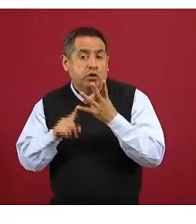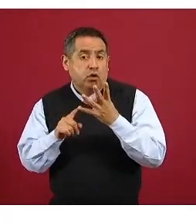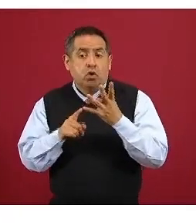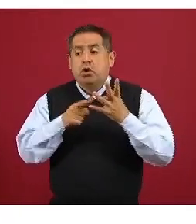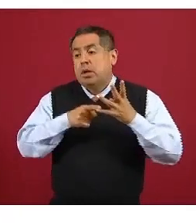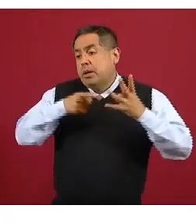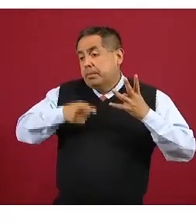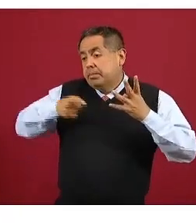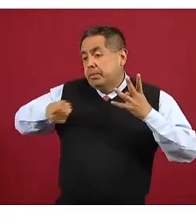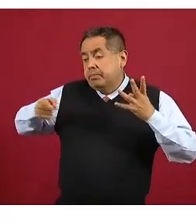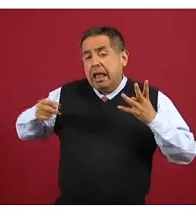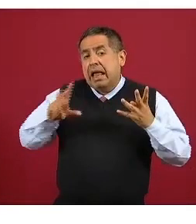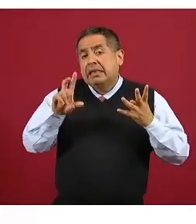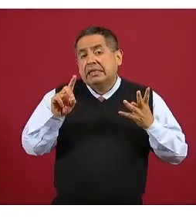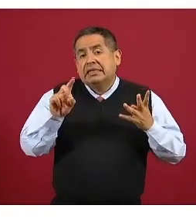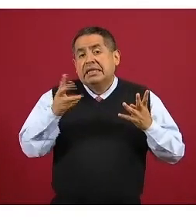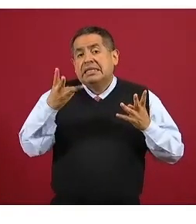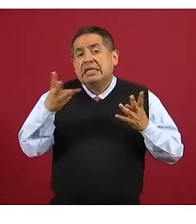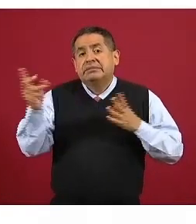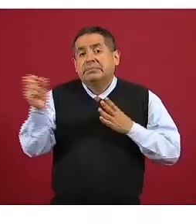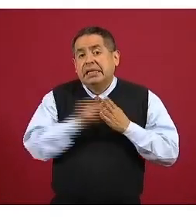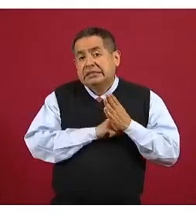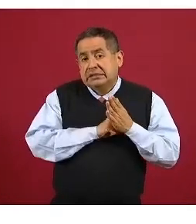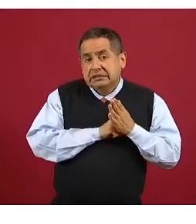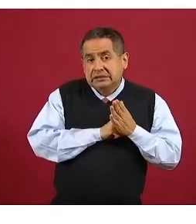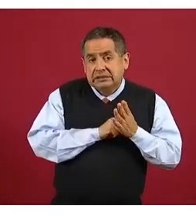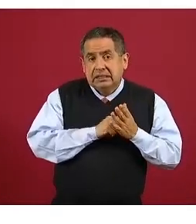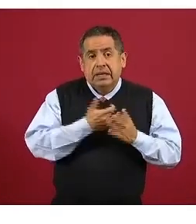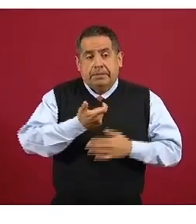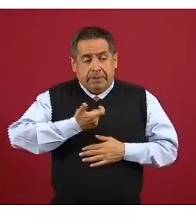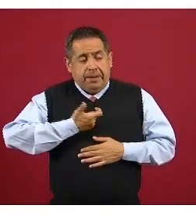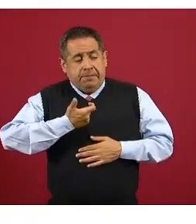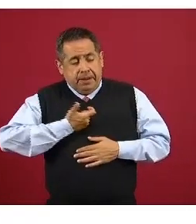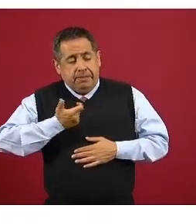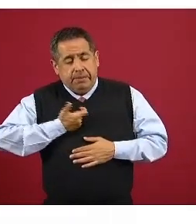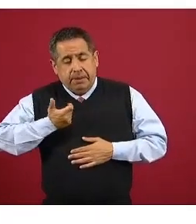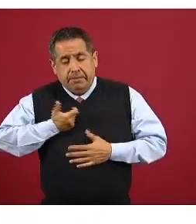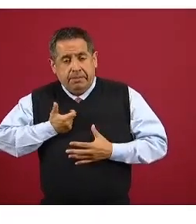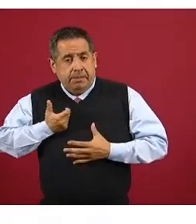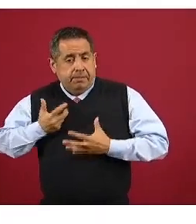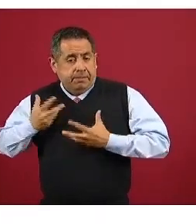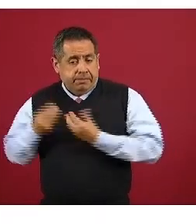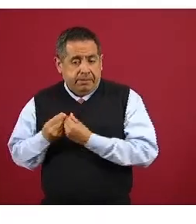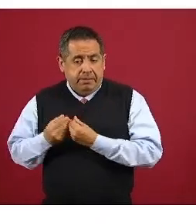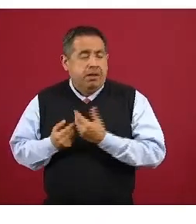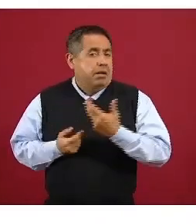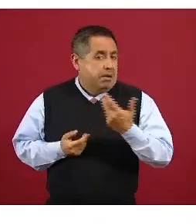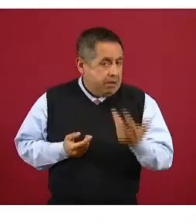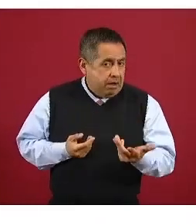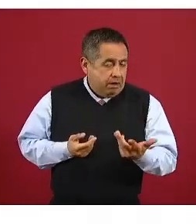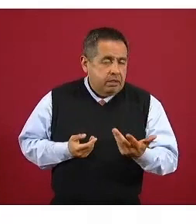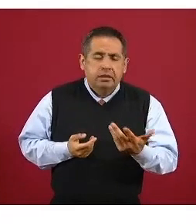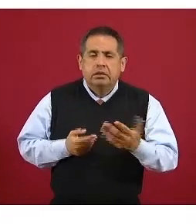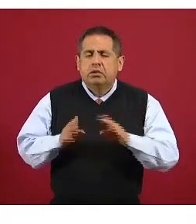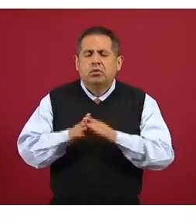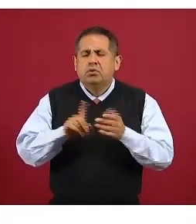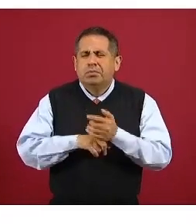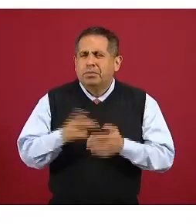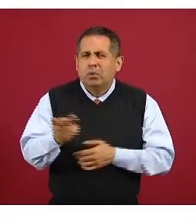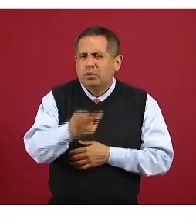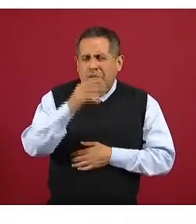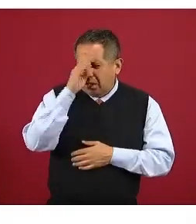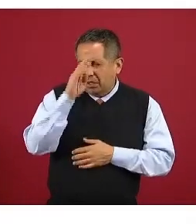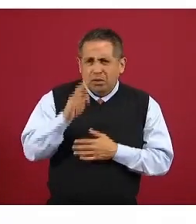meses se hace un reembolso. La pregunta entonces es, o las preguntas